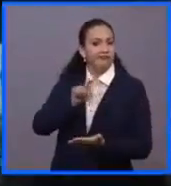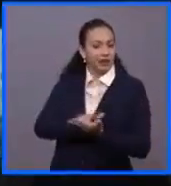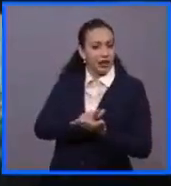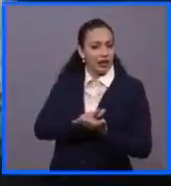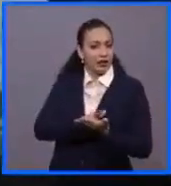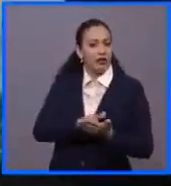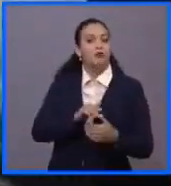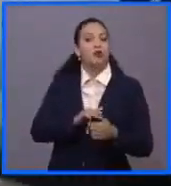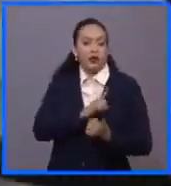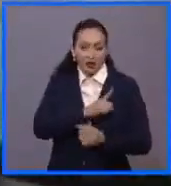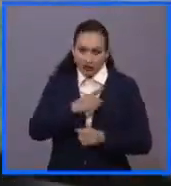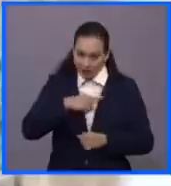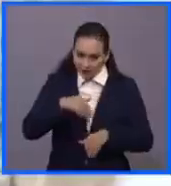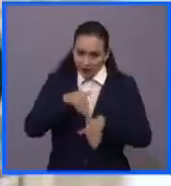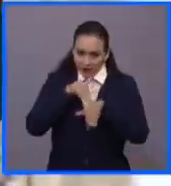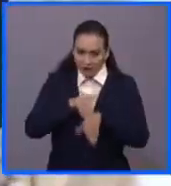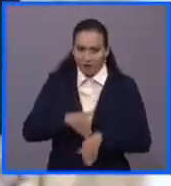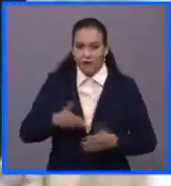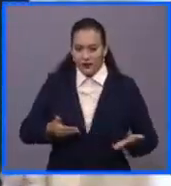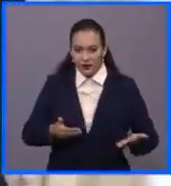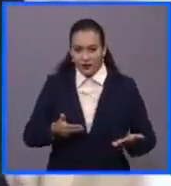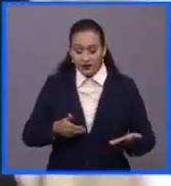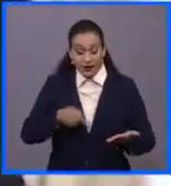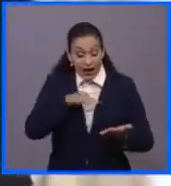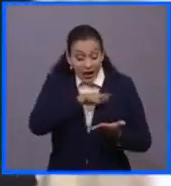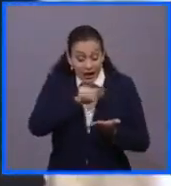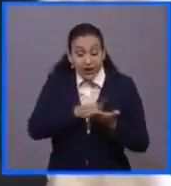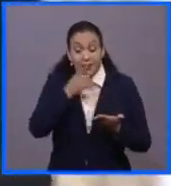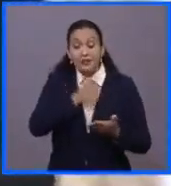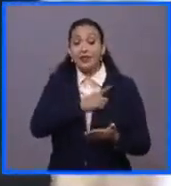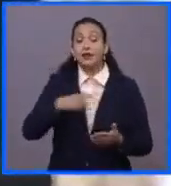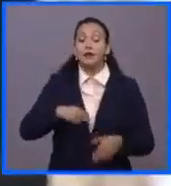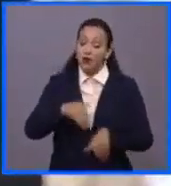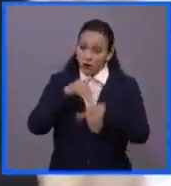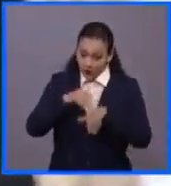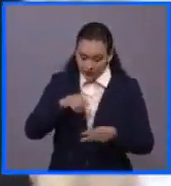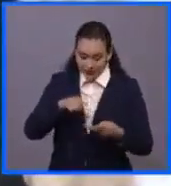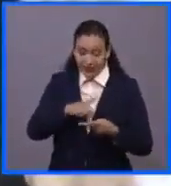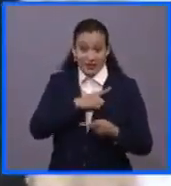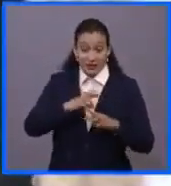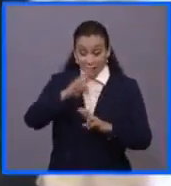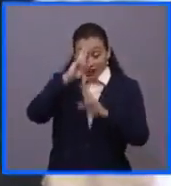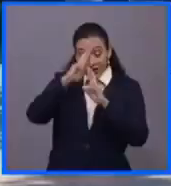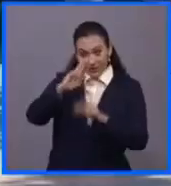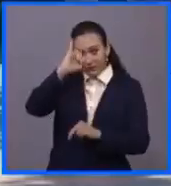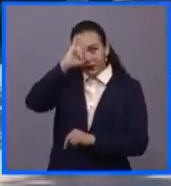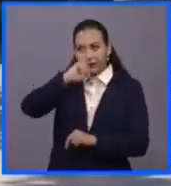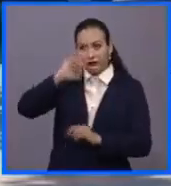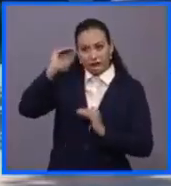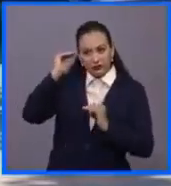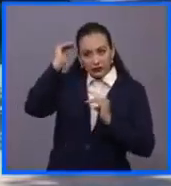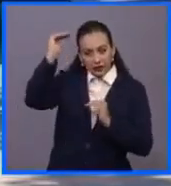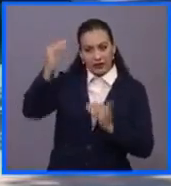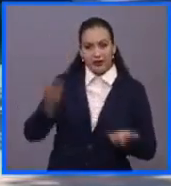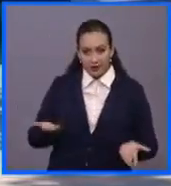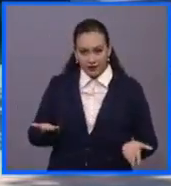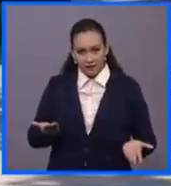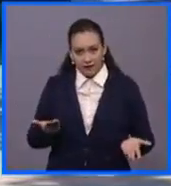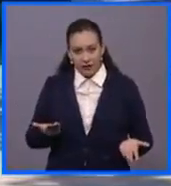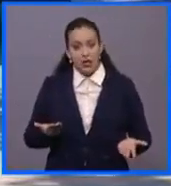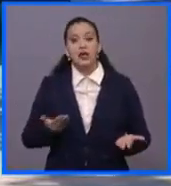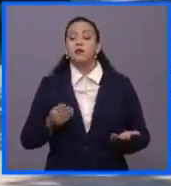la disciplina militar, misma que exige obediencia, respeto y subordinación, lo que constituye el eje central de